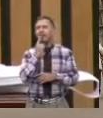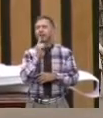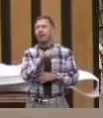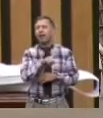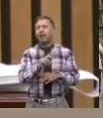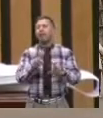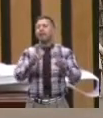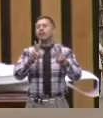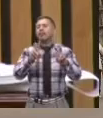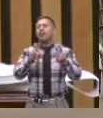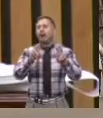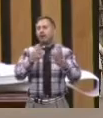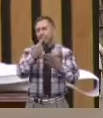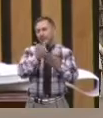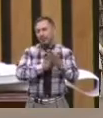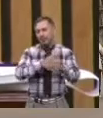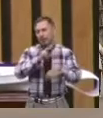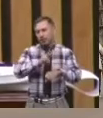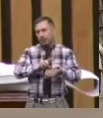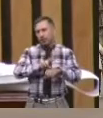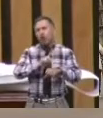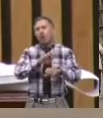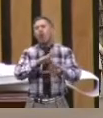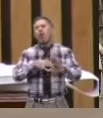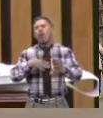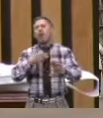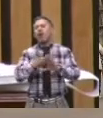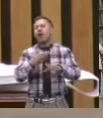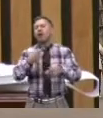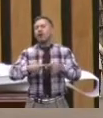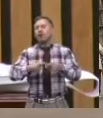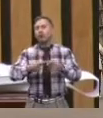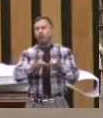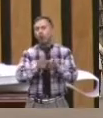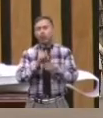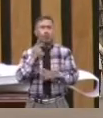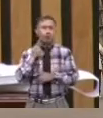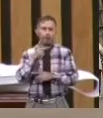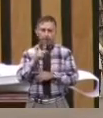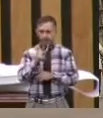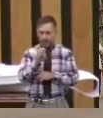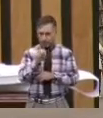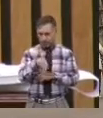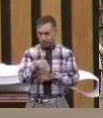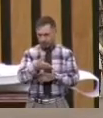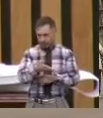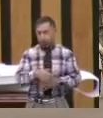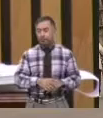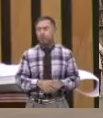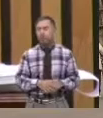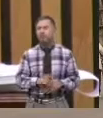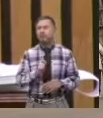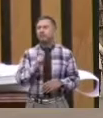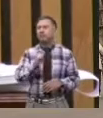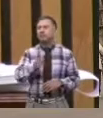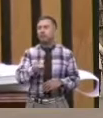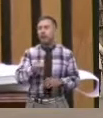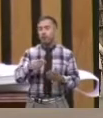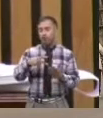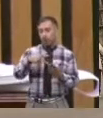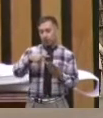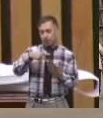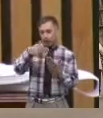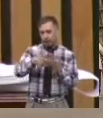fiscalización instaurado en contra del Partido Verde Ecologista de México. Es decir, se discutirá el proyecto